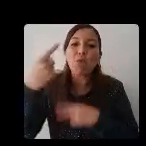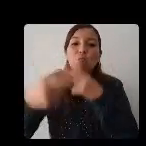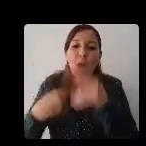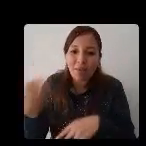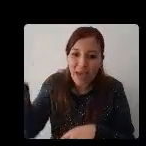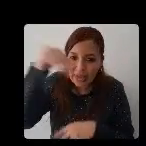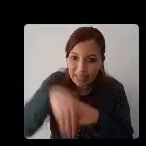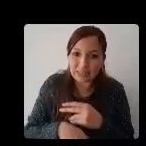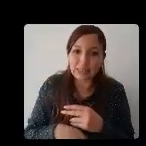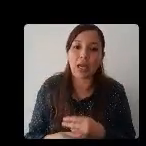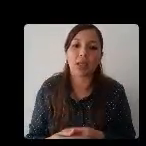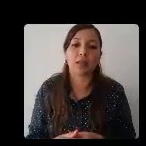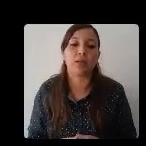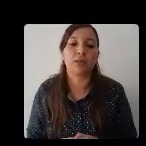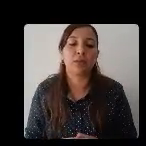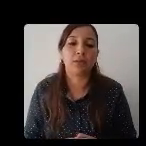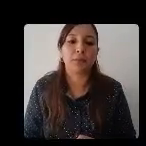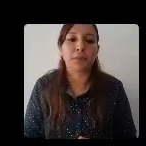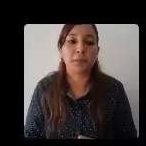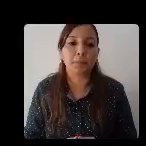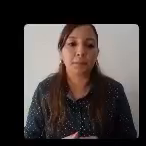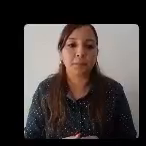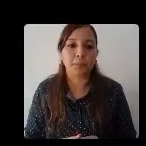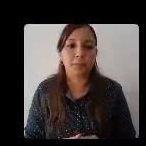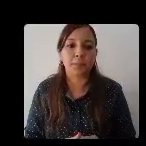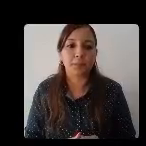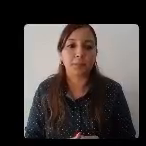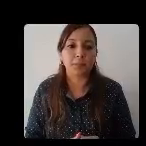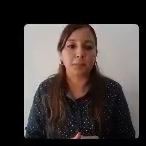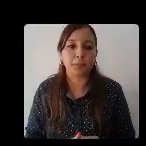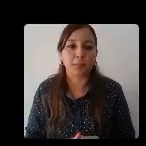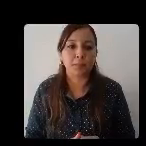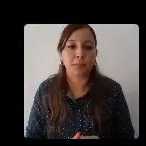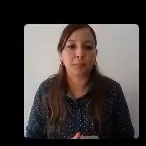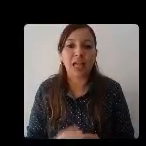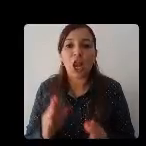Así hemos ido creciendo poquito a poquito, también hemos ganado